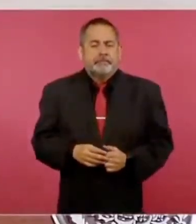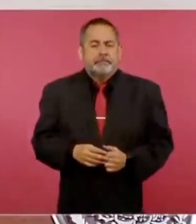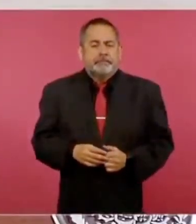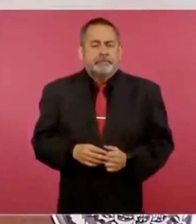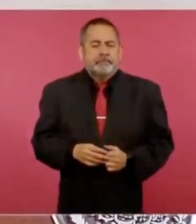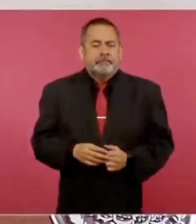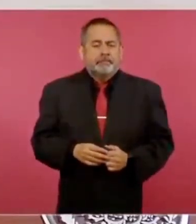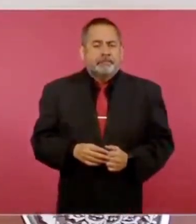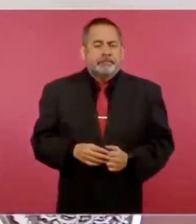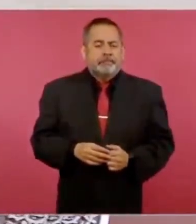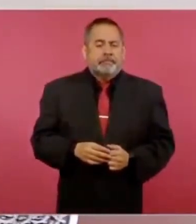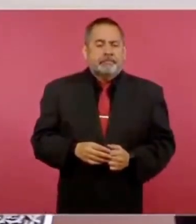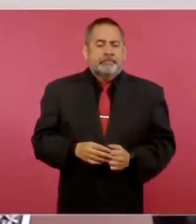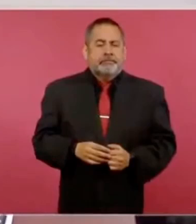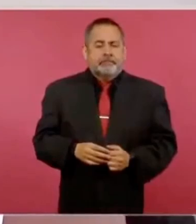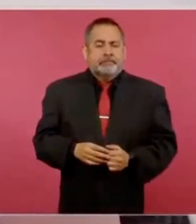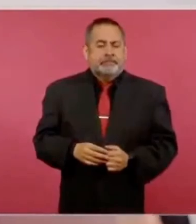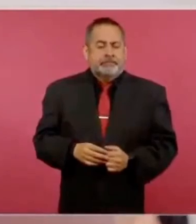solo se podía